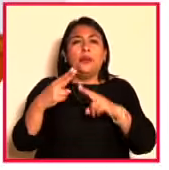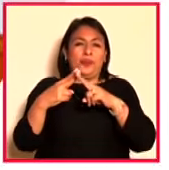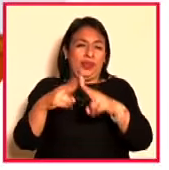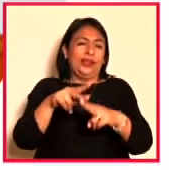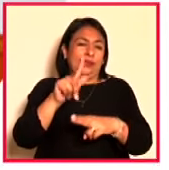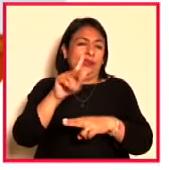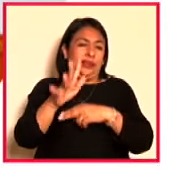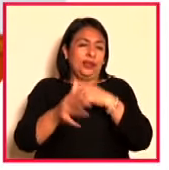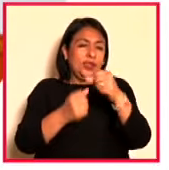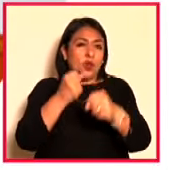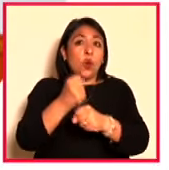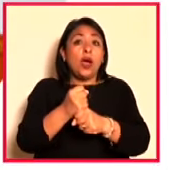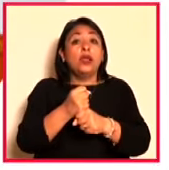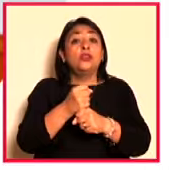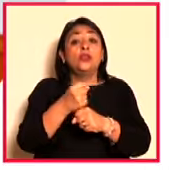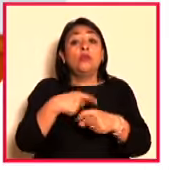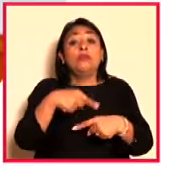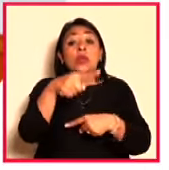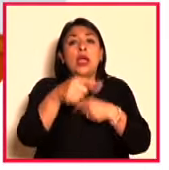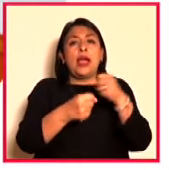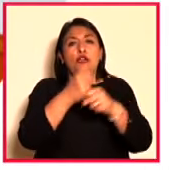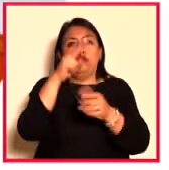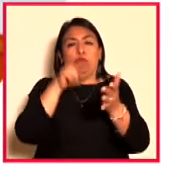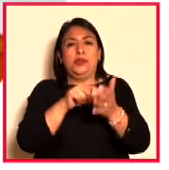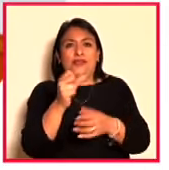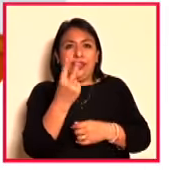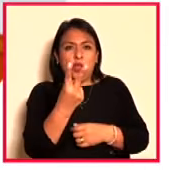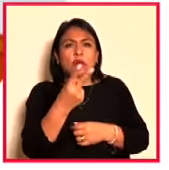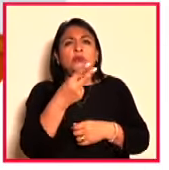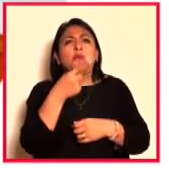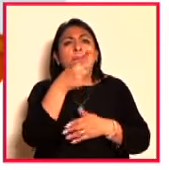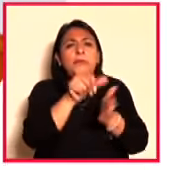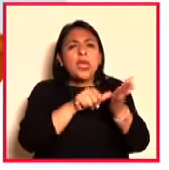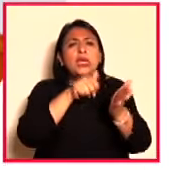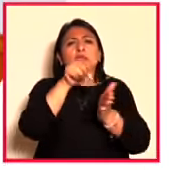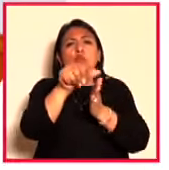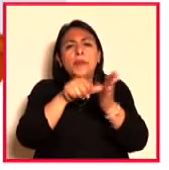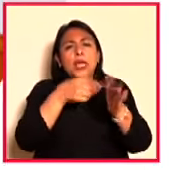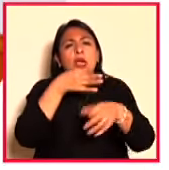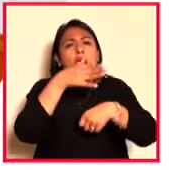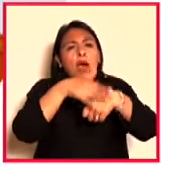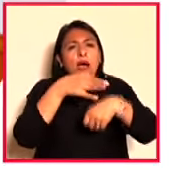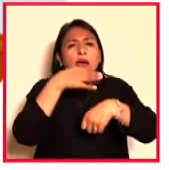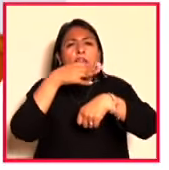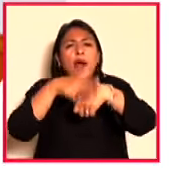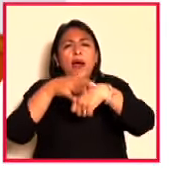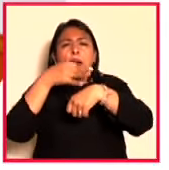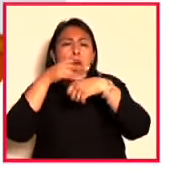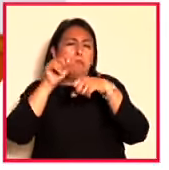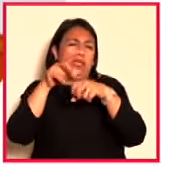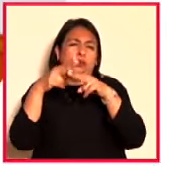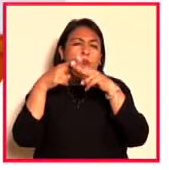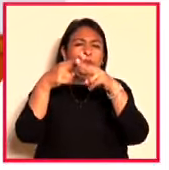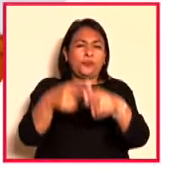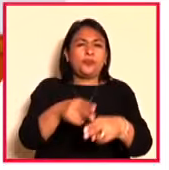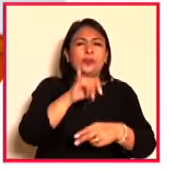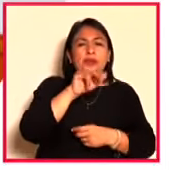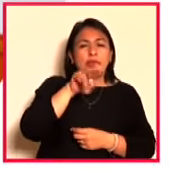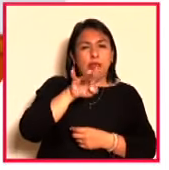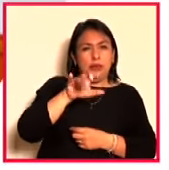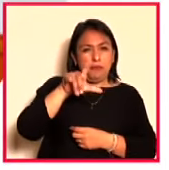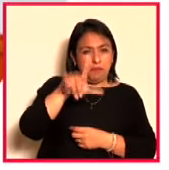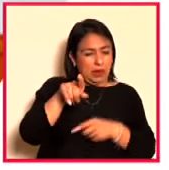aniversario durante 2022, que irán dando a conocer mensualmente en el marco del mismo aniversario del Instituto Nacional de Bellas